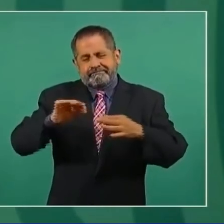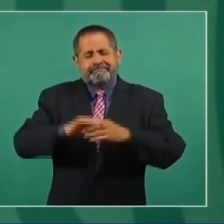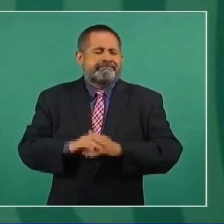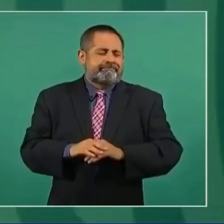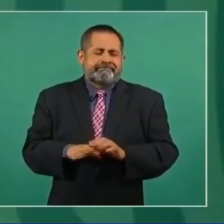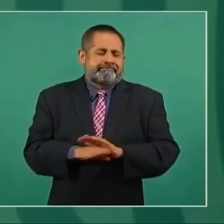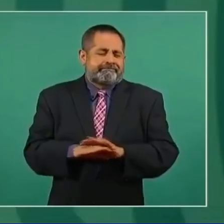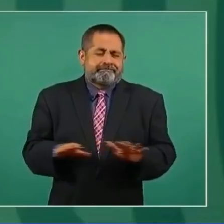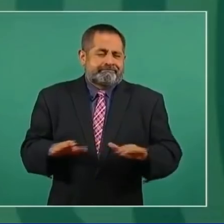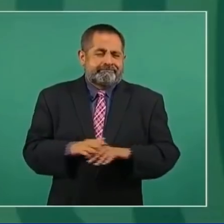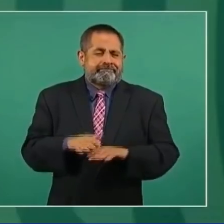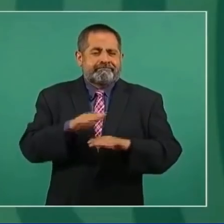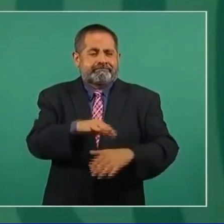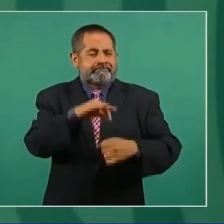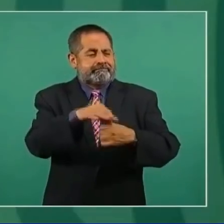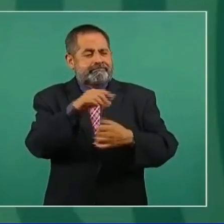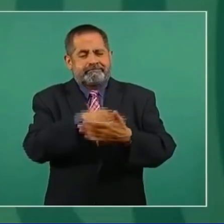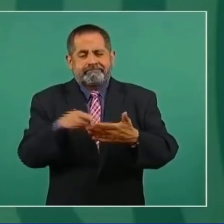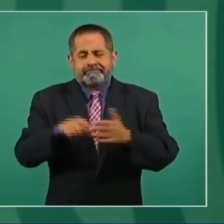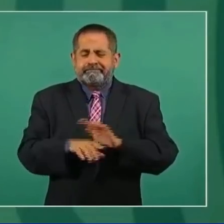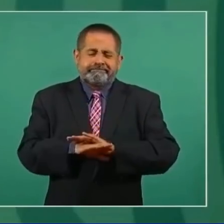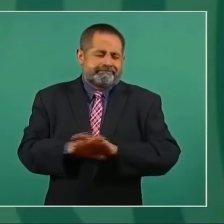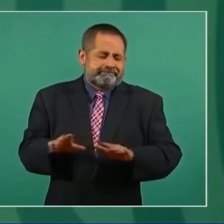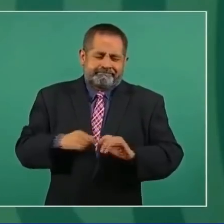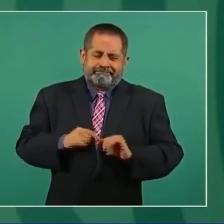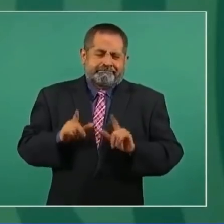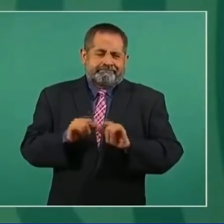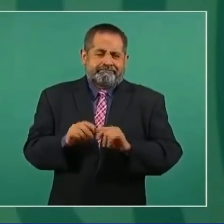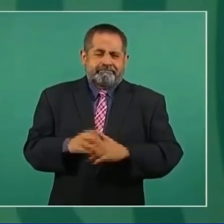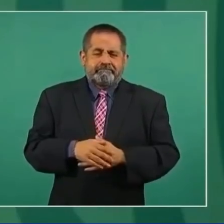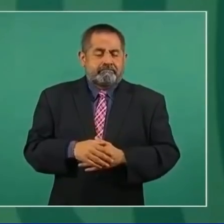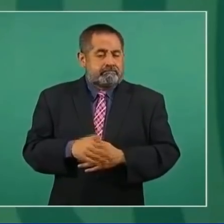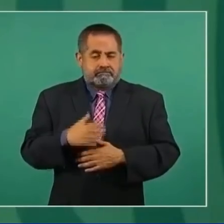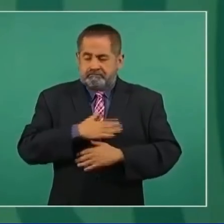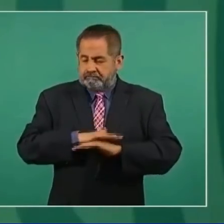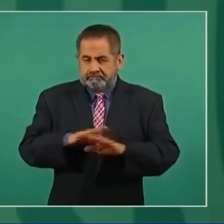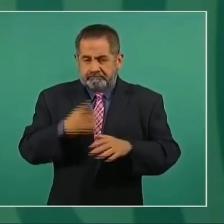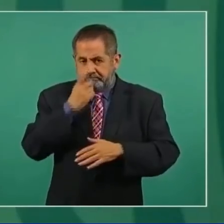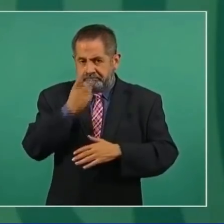de lo de las elecciones, dije de que